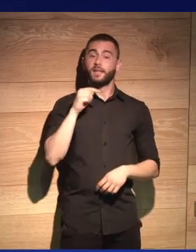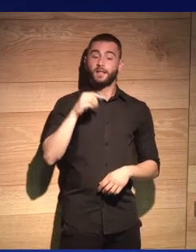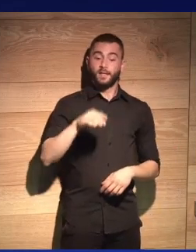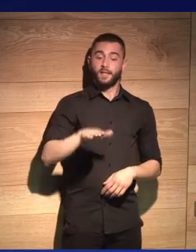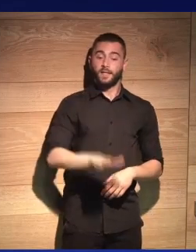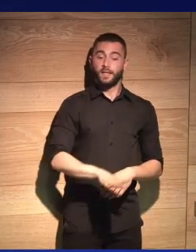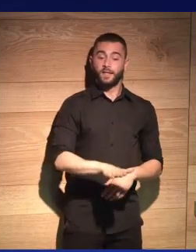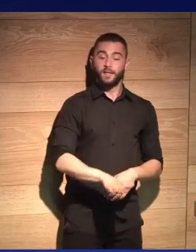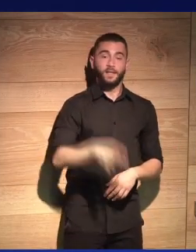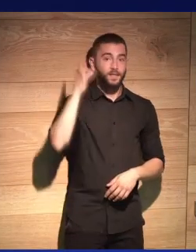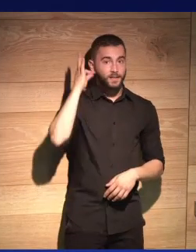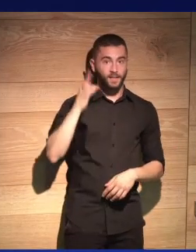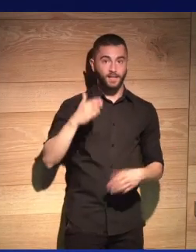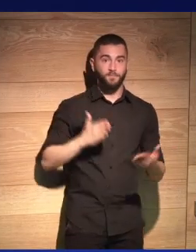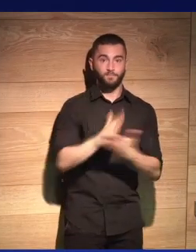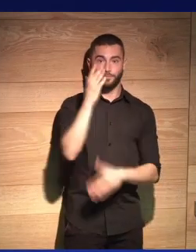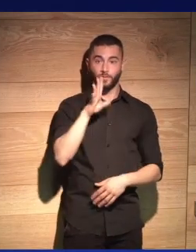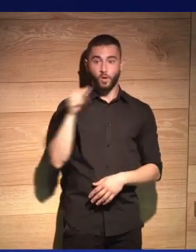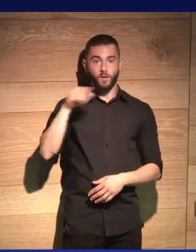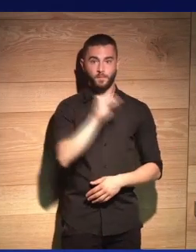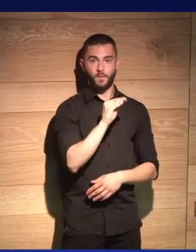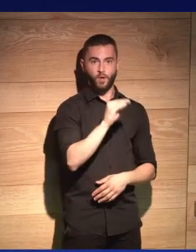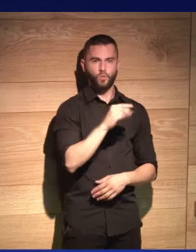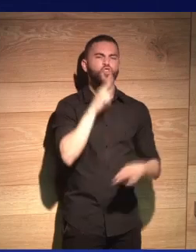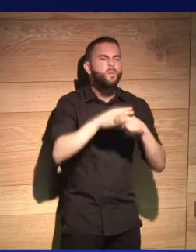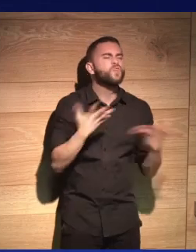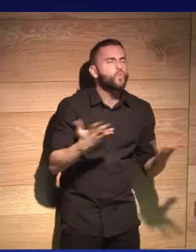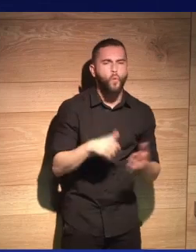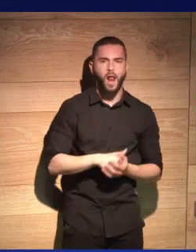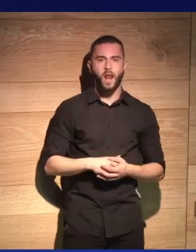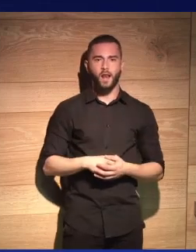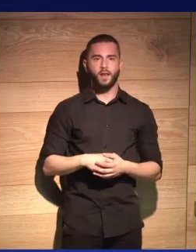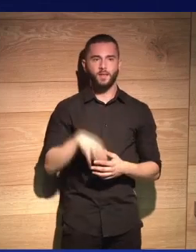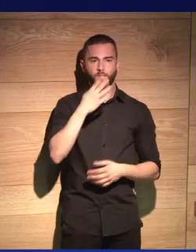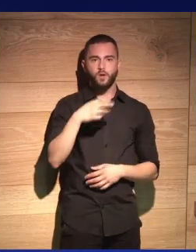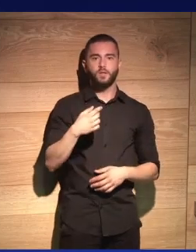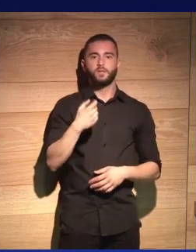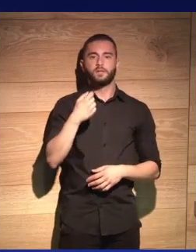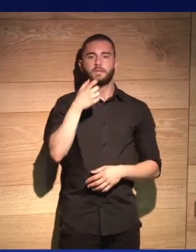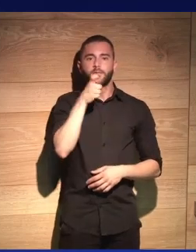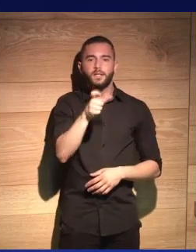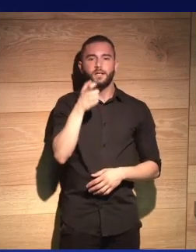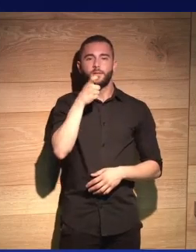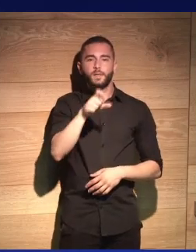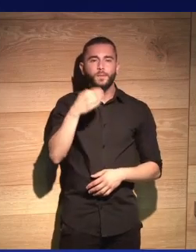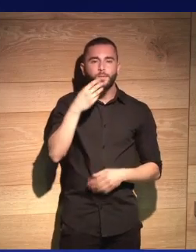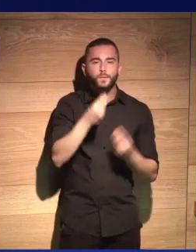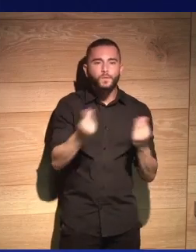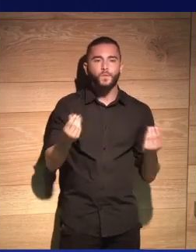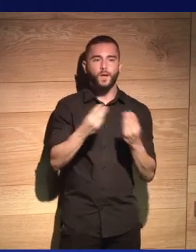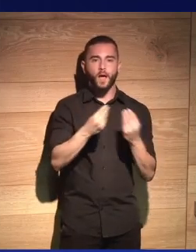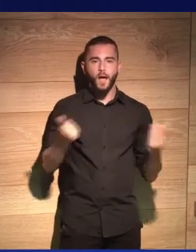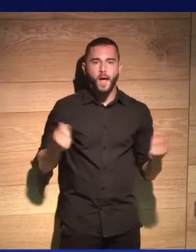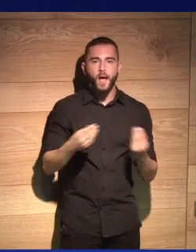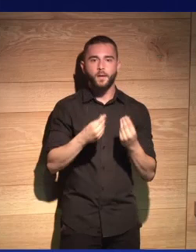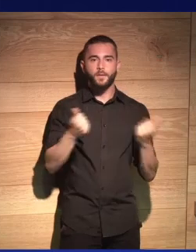interviene, sin sacarse el dedo de la boca, balbuceando, ceseando y susurrando las palabras. Papá es el Elvis, o